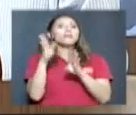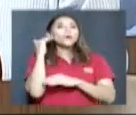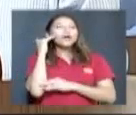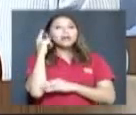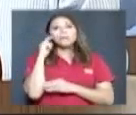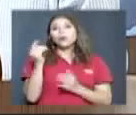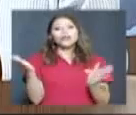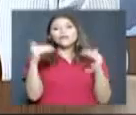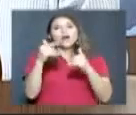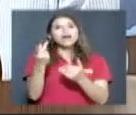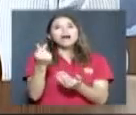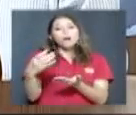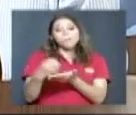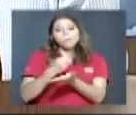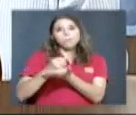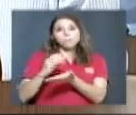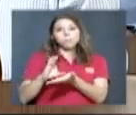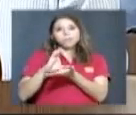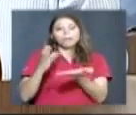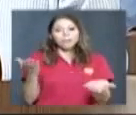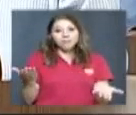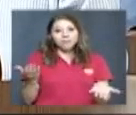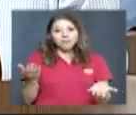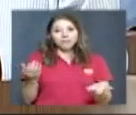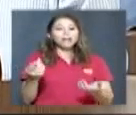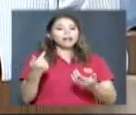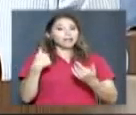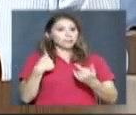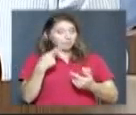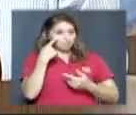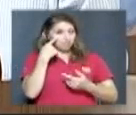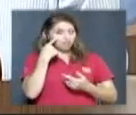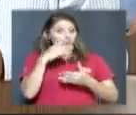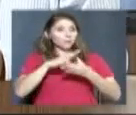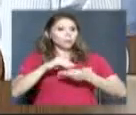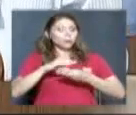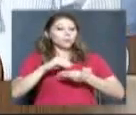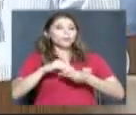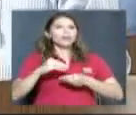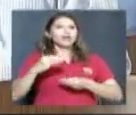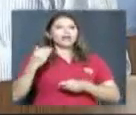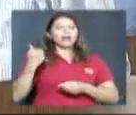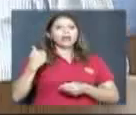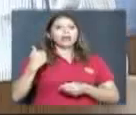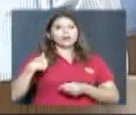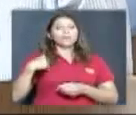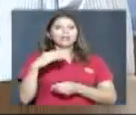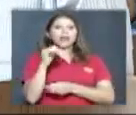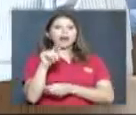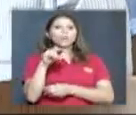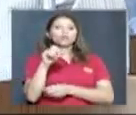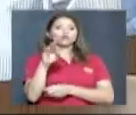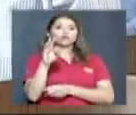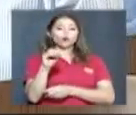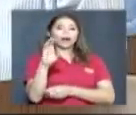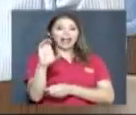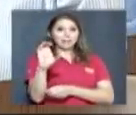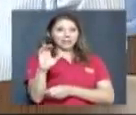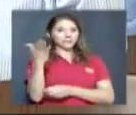voy a contar algo y le cuento a don Antonio, que lo conoce. Don Augusto Carballo, que fue mi amigo cuando yo tenía mi relación en Canal 7, una vez me